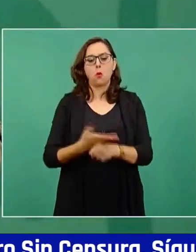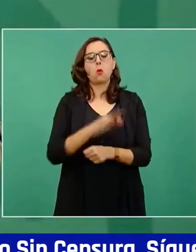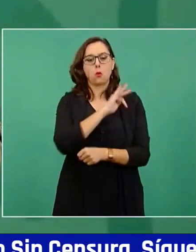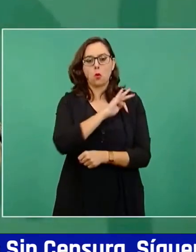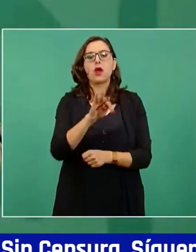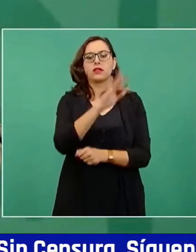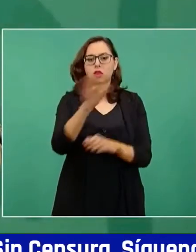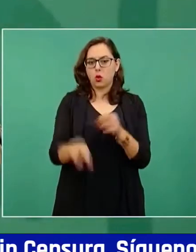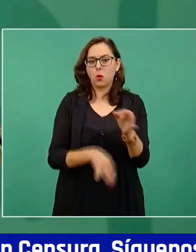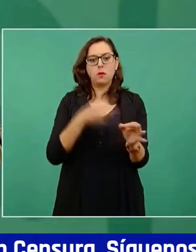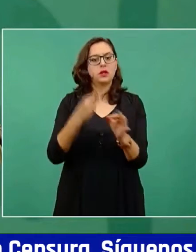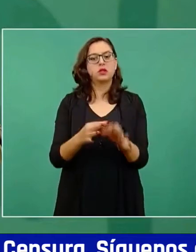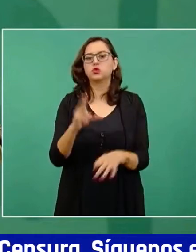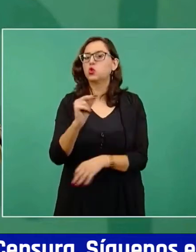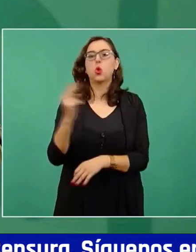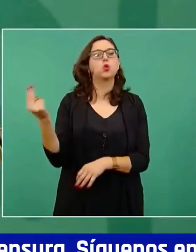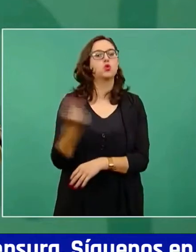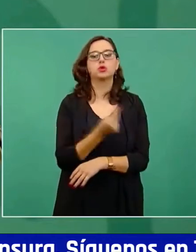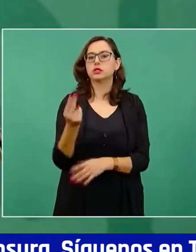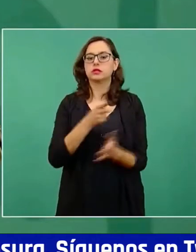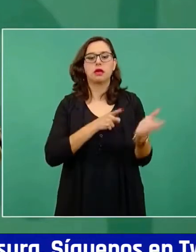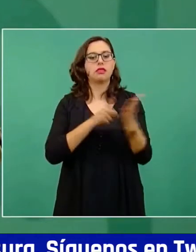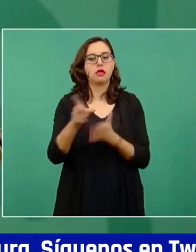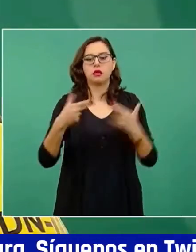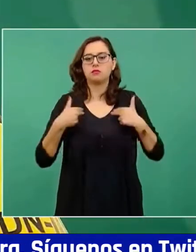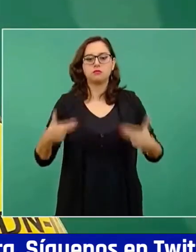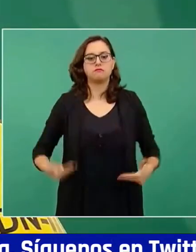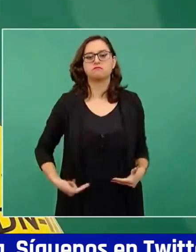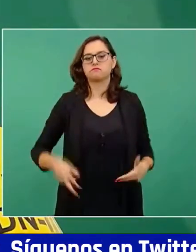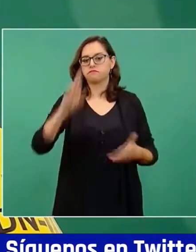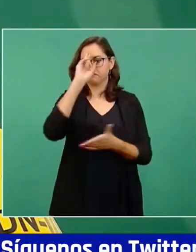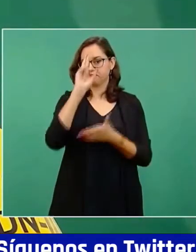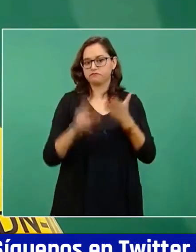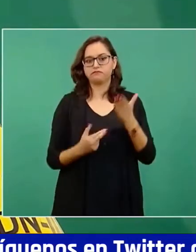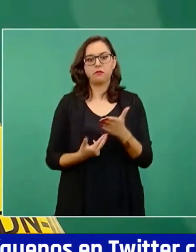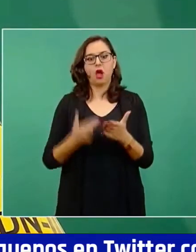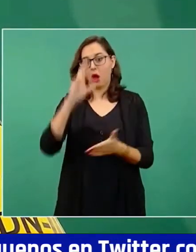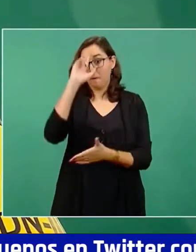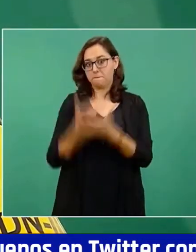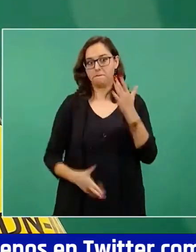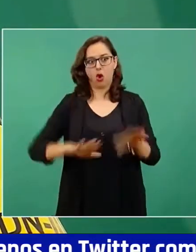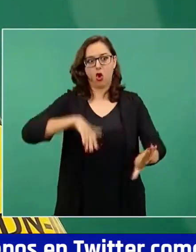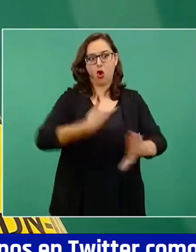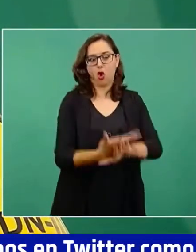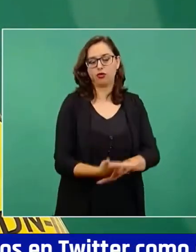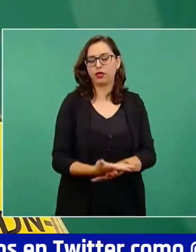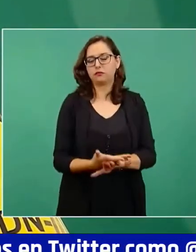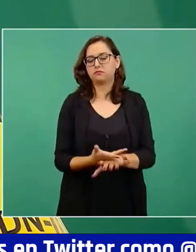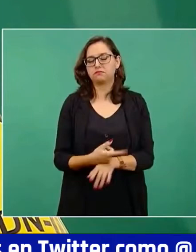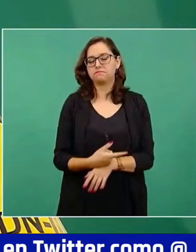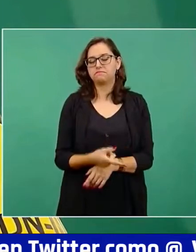sin realizar ningún acto que se califique como una